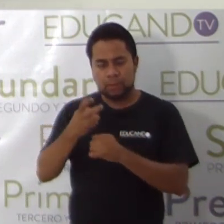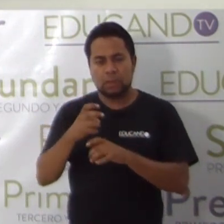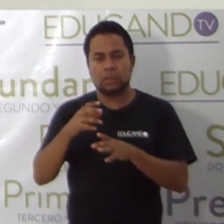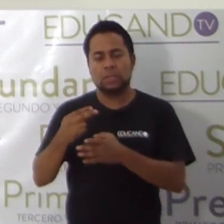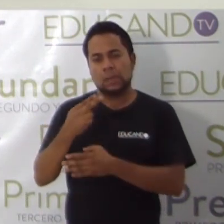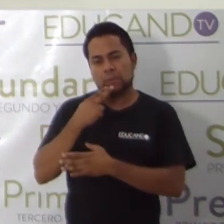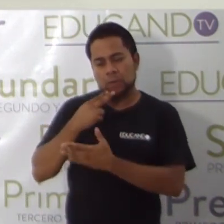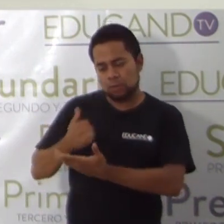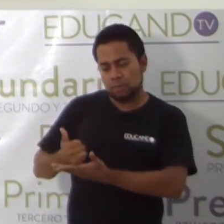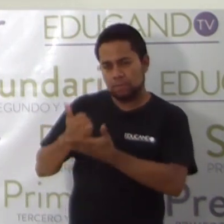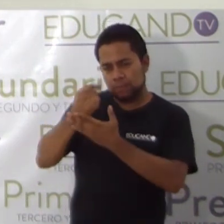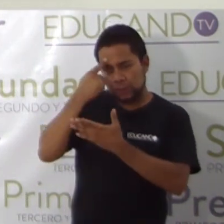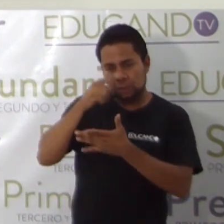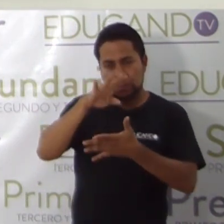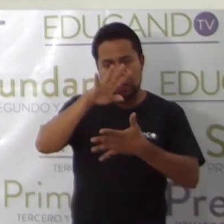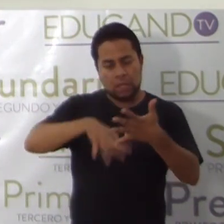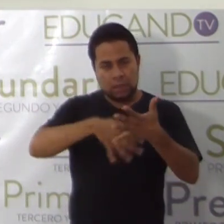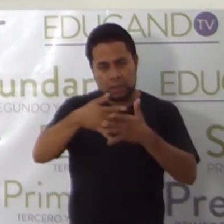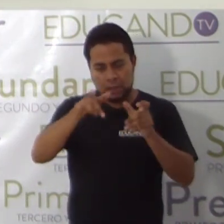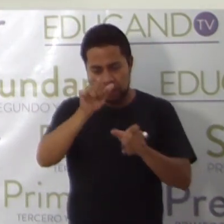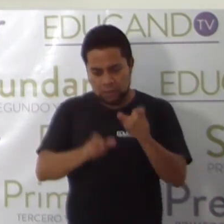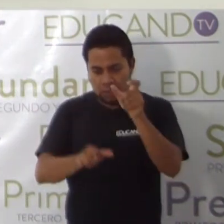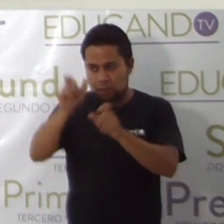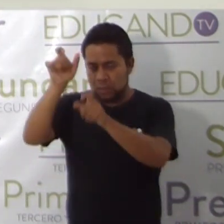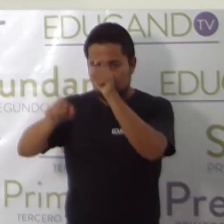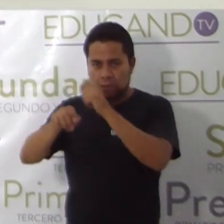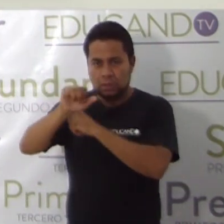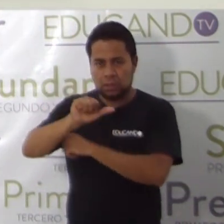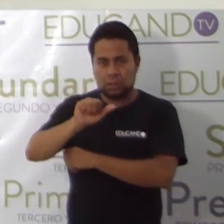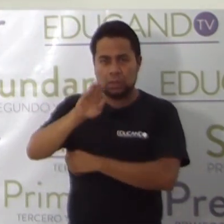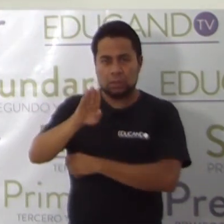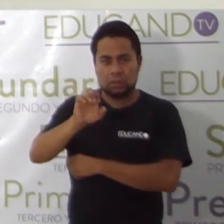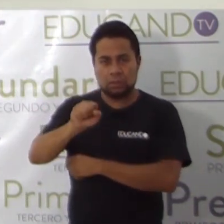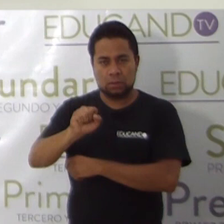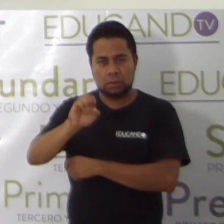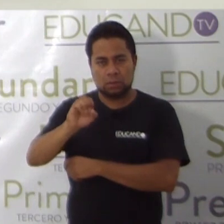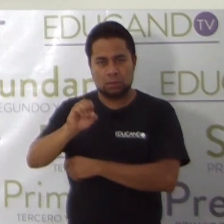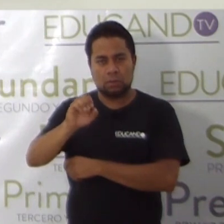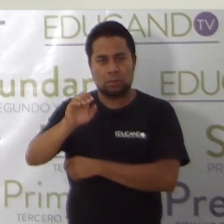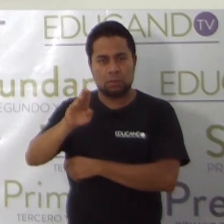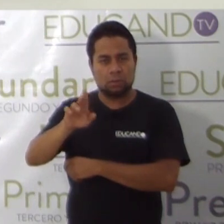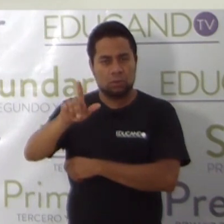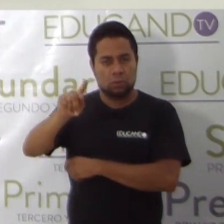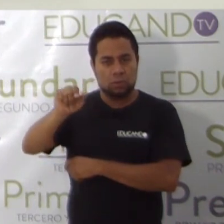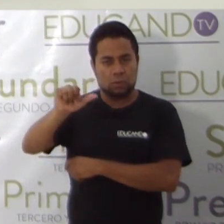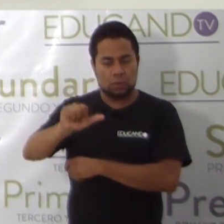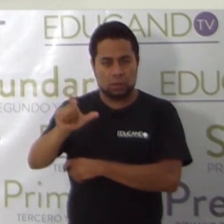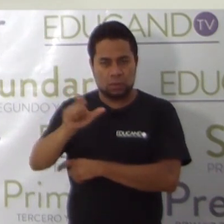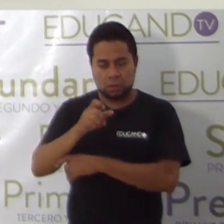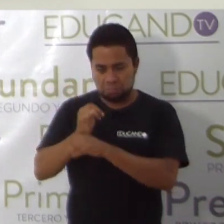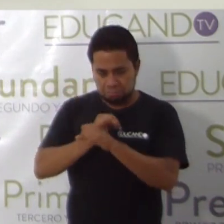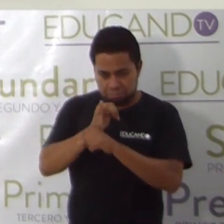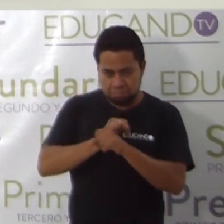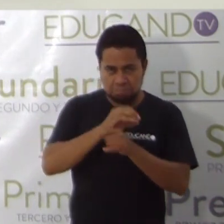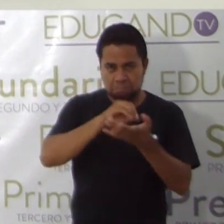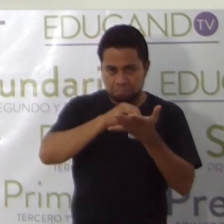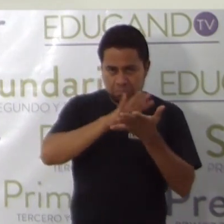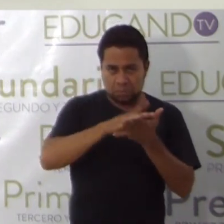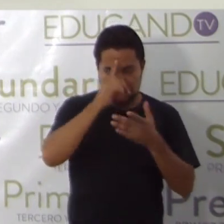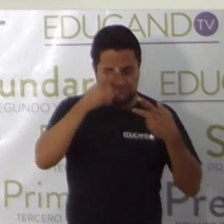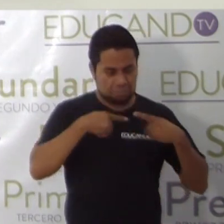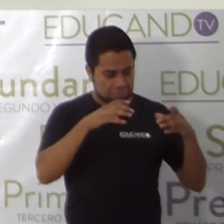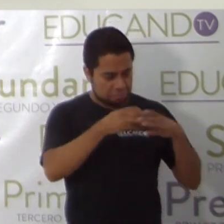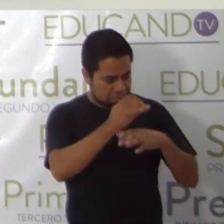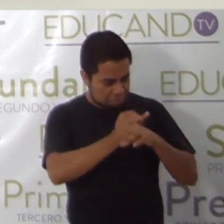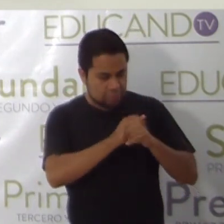a obtener la tabla de frecuencia absoluta una vez que tengamos recogidos nuestros datos, nuestra muestra de nuestro universo, de nuestra